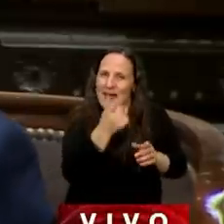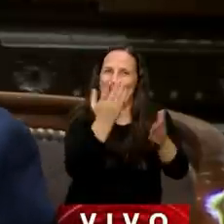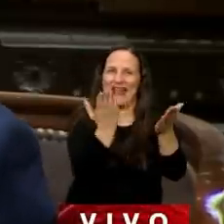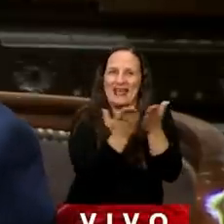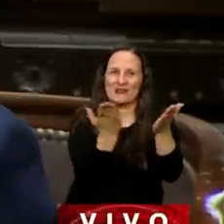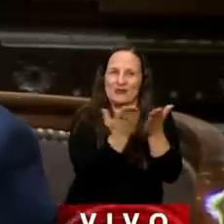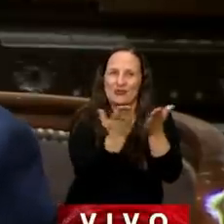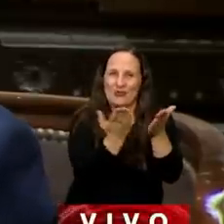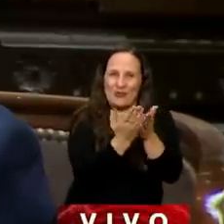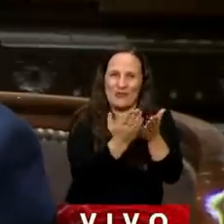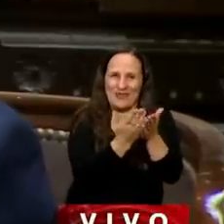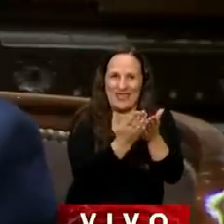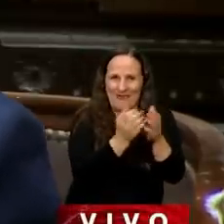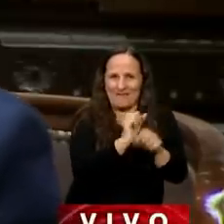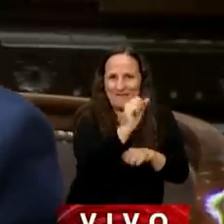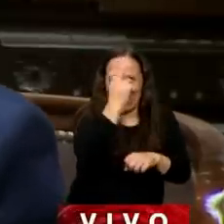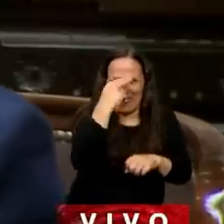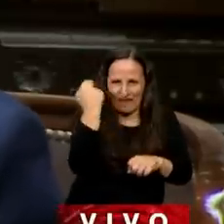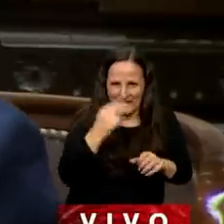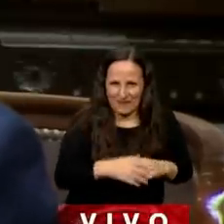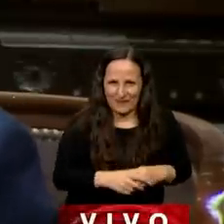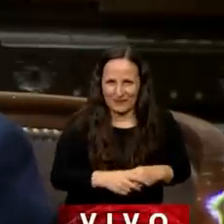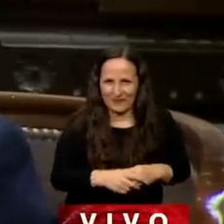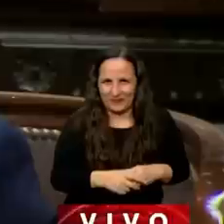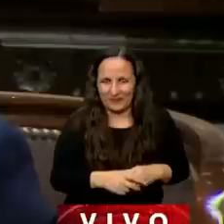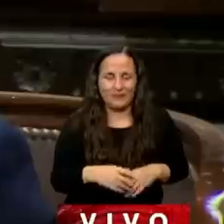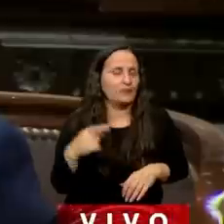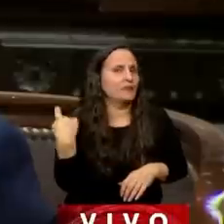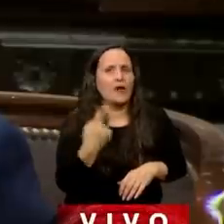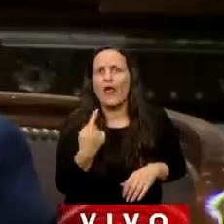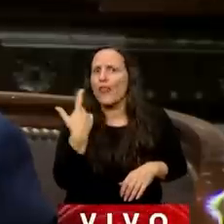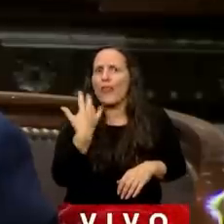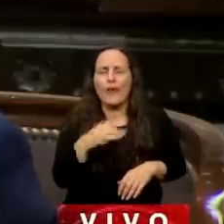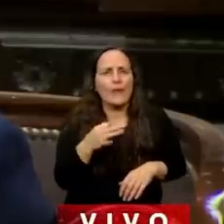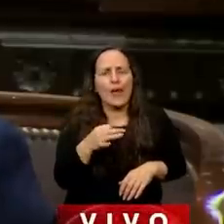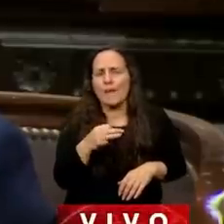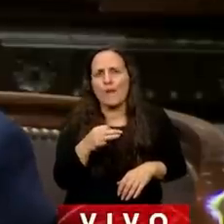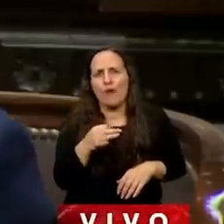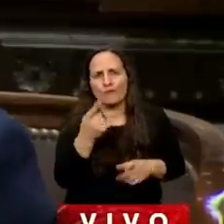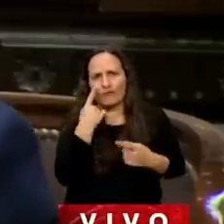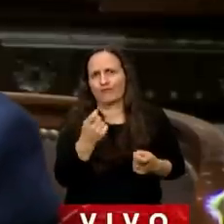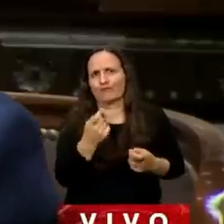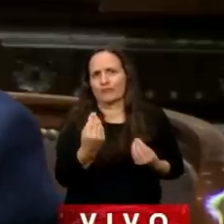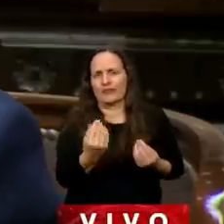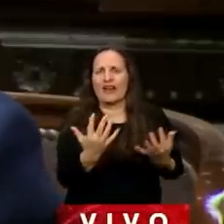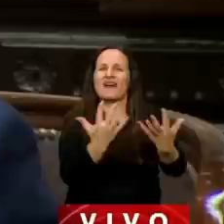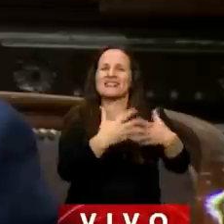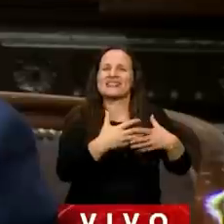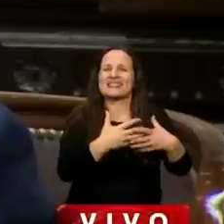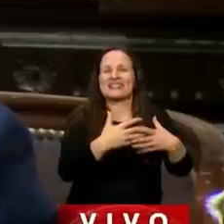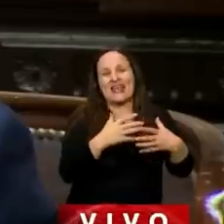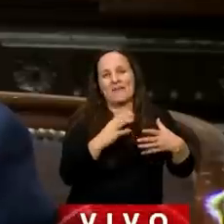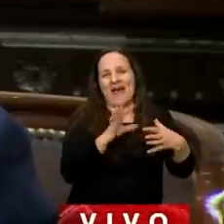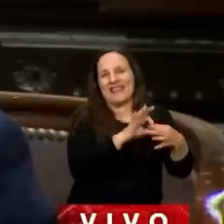estudien enfermería. Hay que reconocer que en el sistema de salud